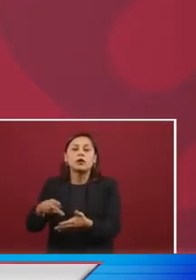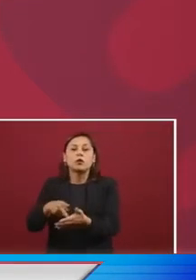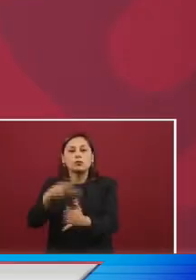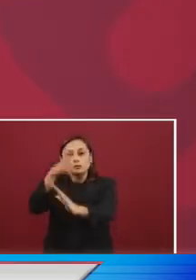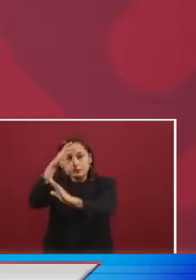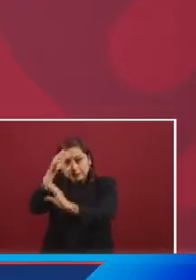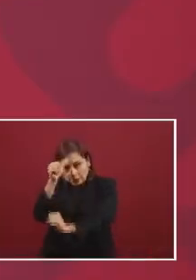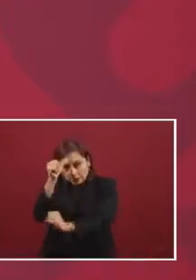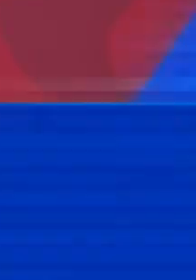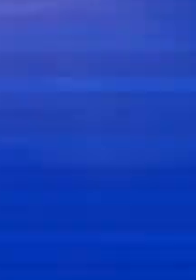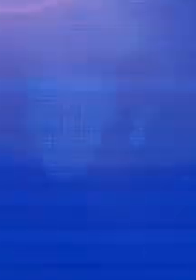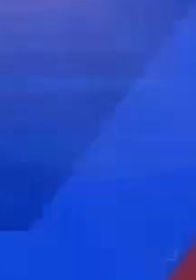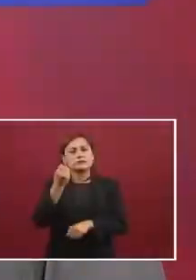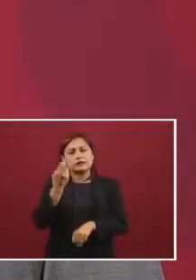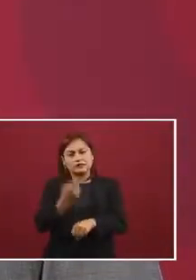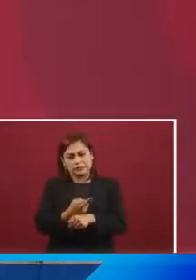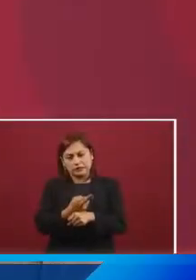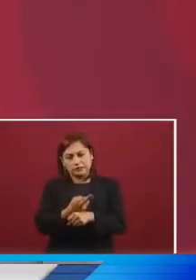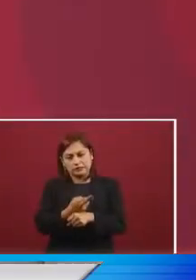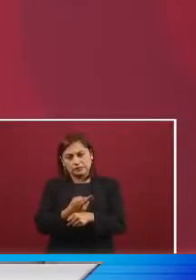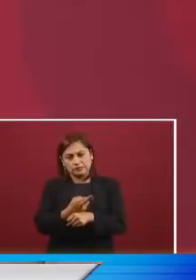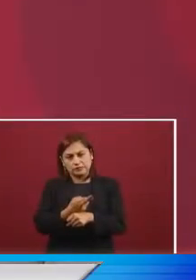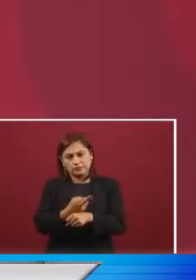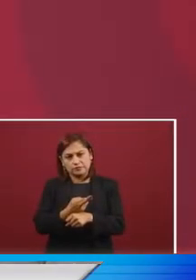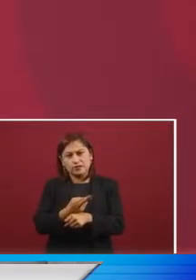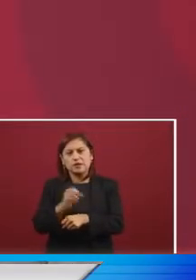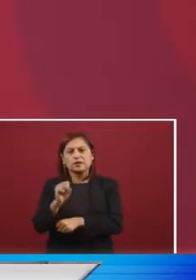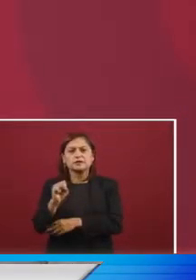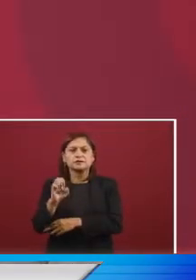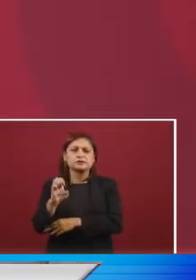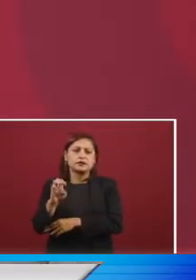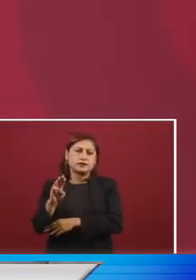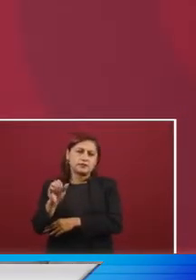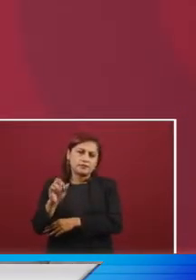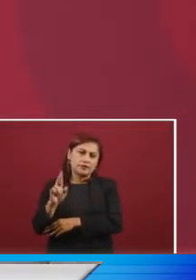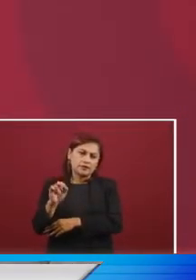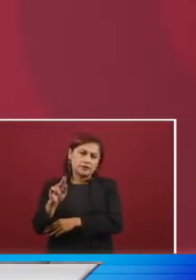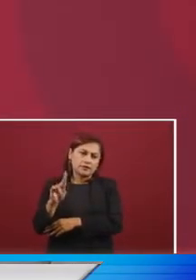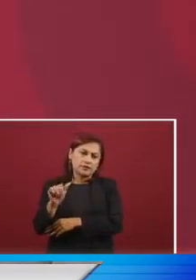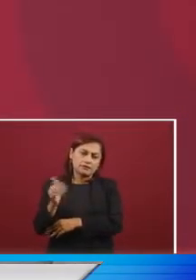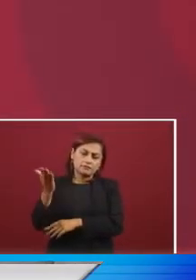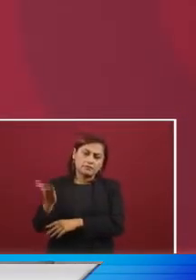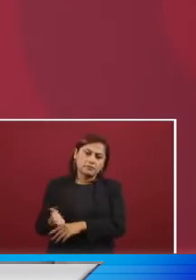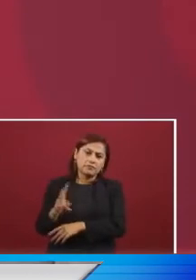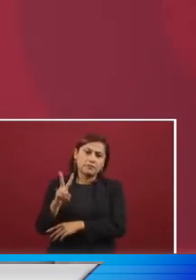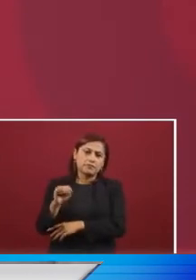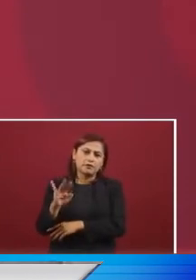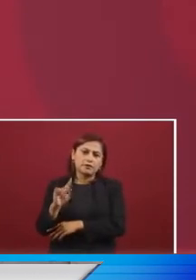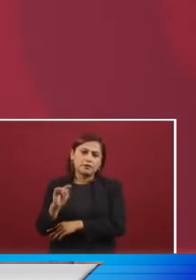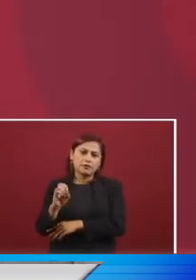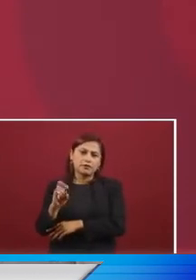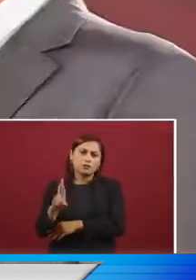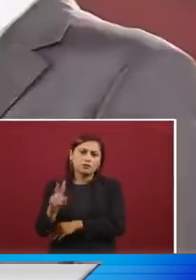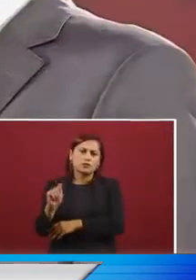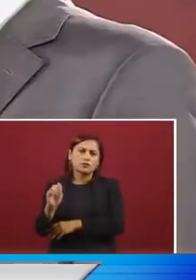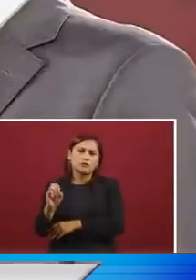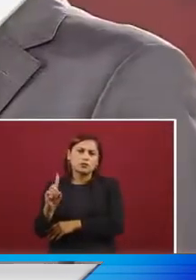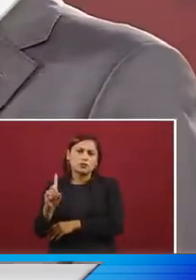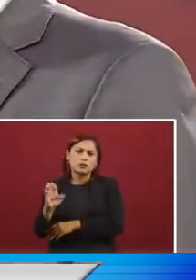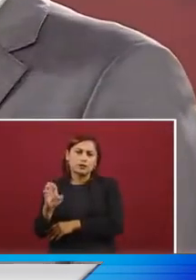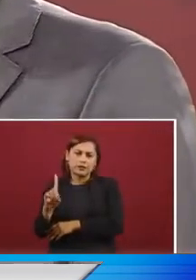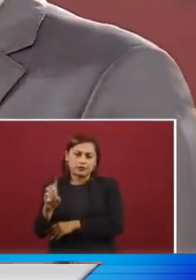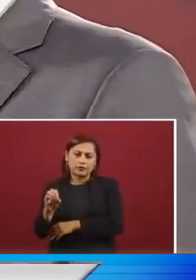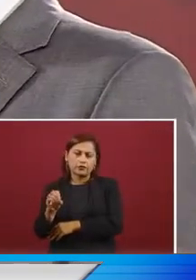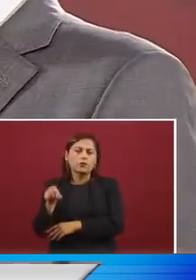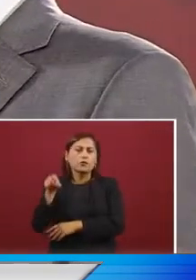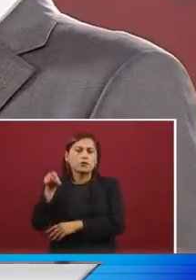los trabajadores. Grupo México. Luego de los derrames de Grupo México, el secretario del Medio Ambiente trabaja para el